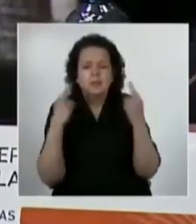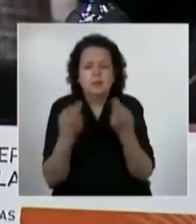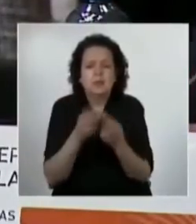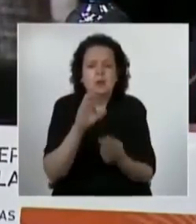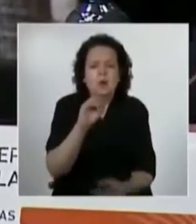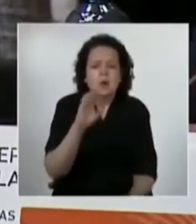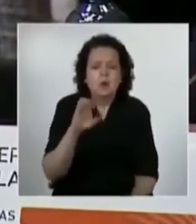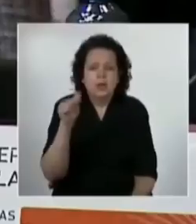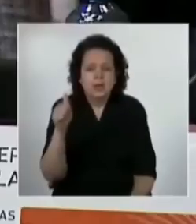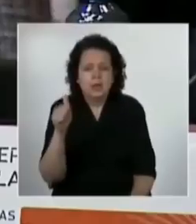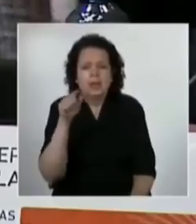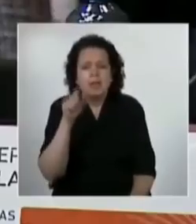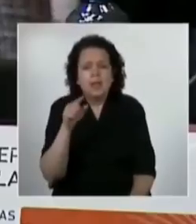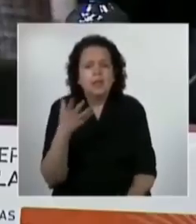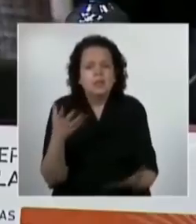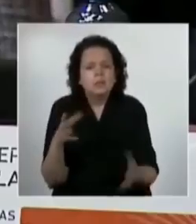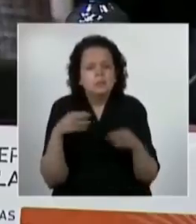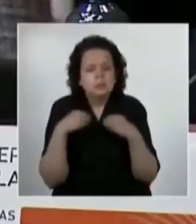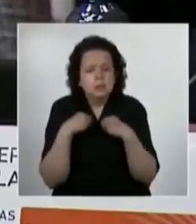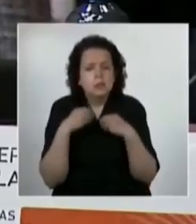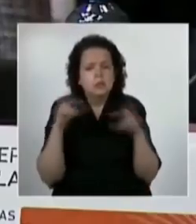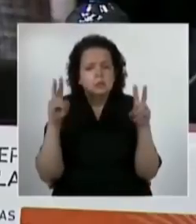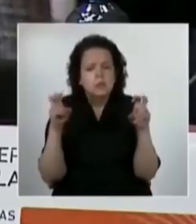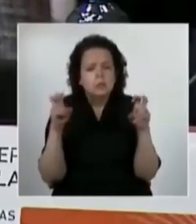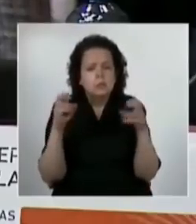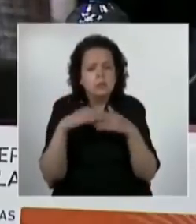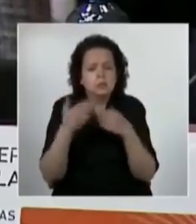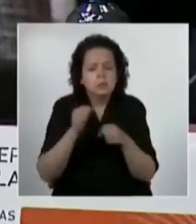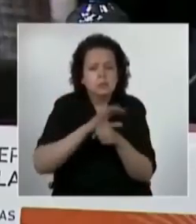la OEA, la cual ha asumido como lema